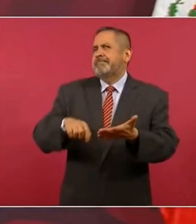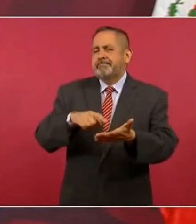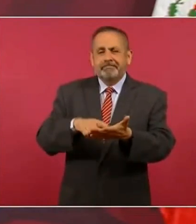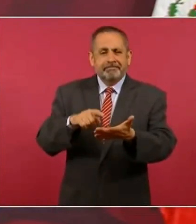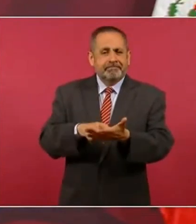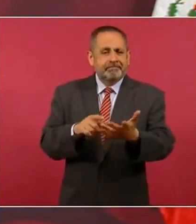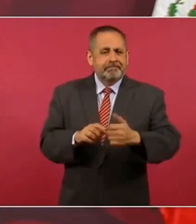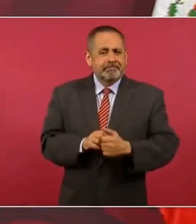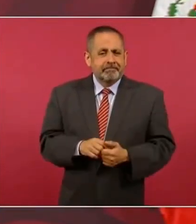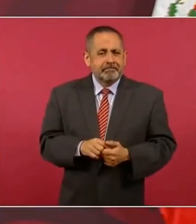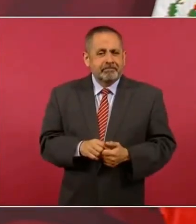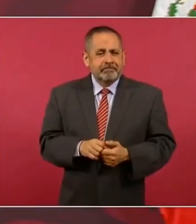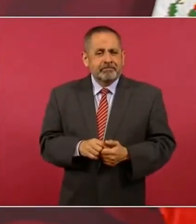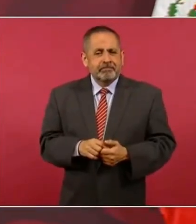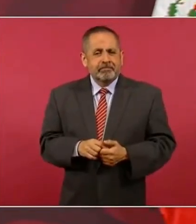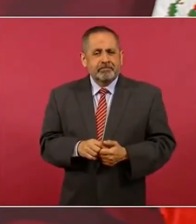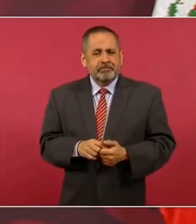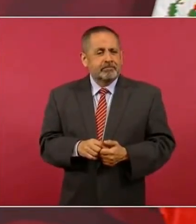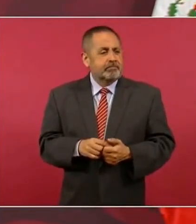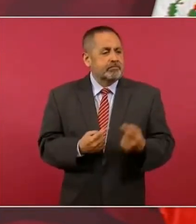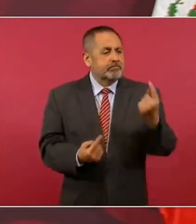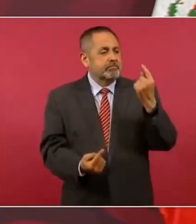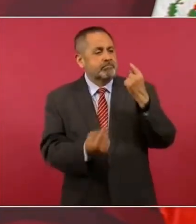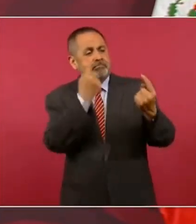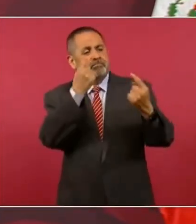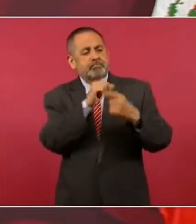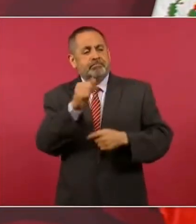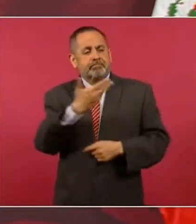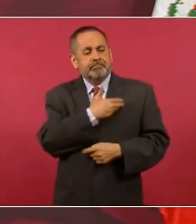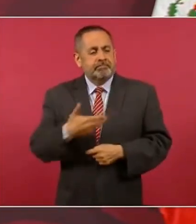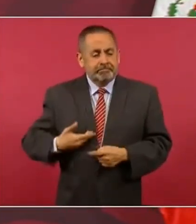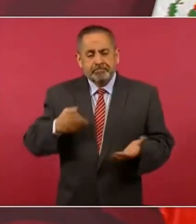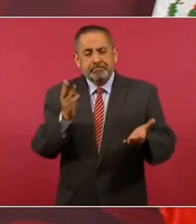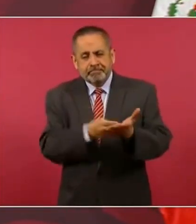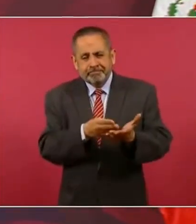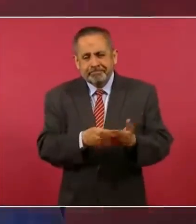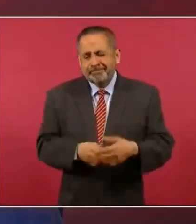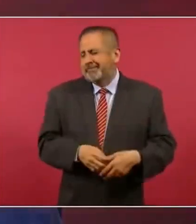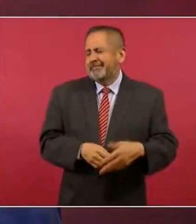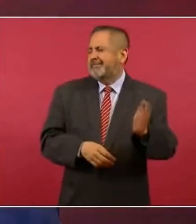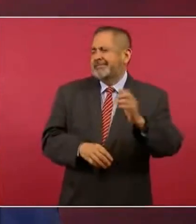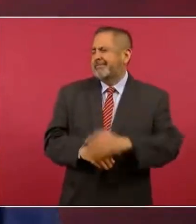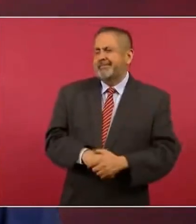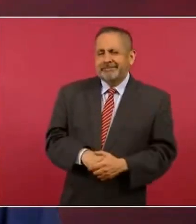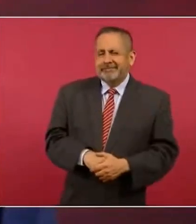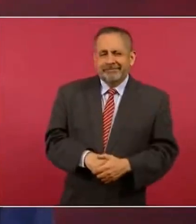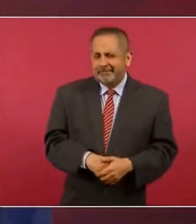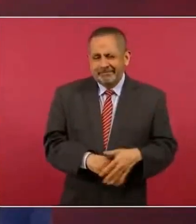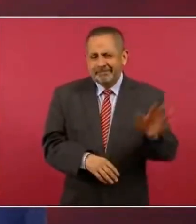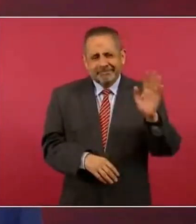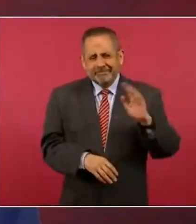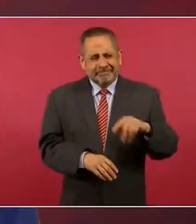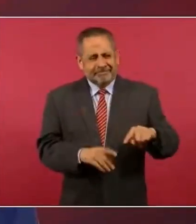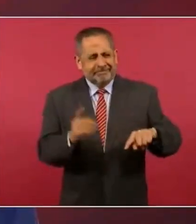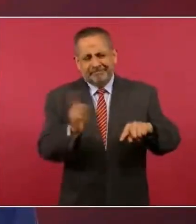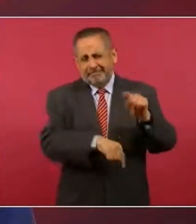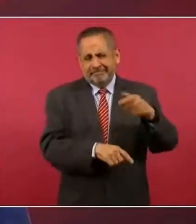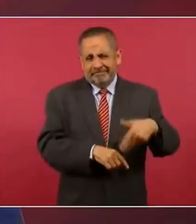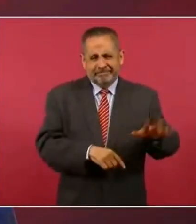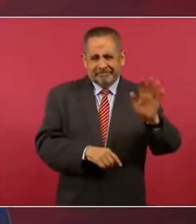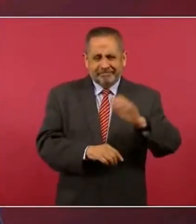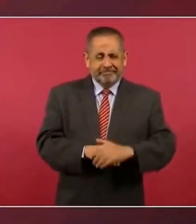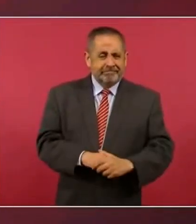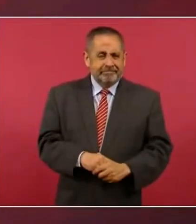el monto de la multa al que insulte al presidente. Eso no. Es más, vamos a quitar ese